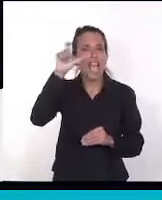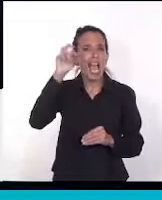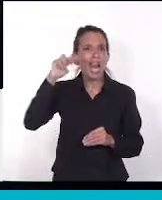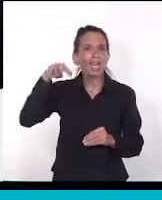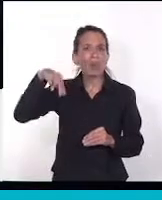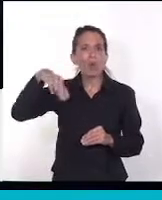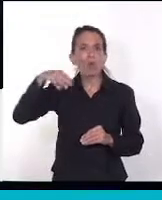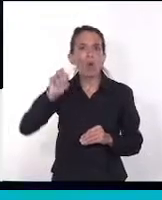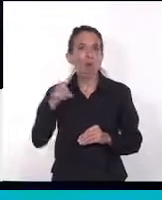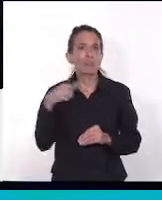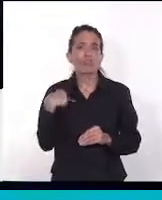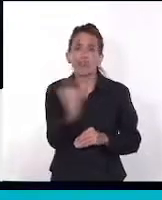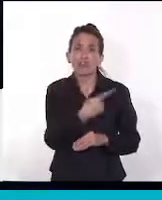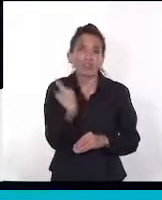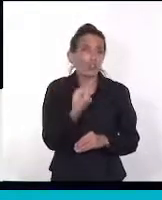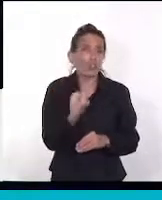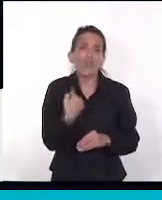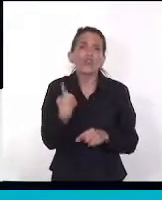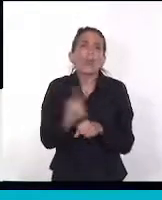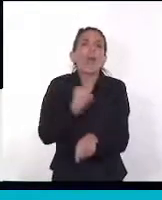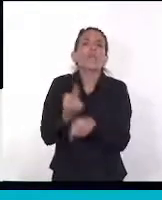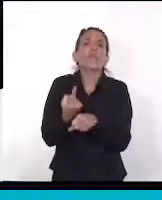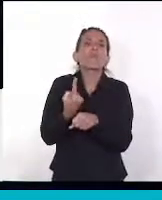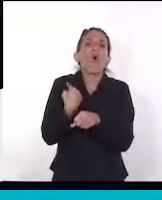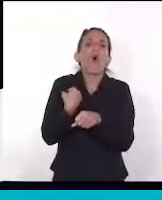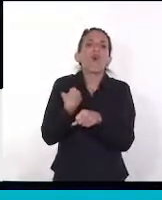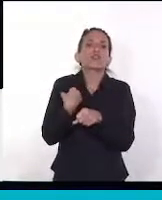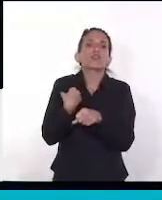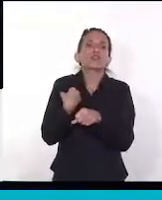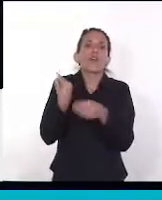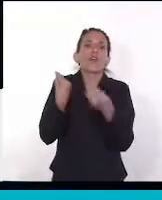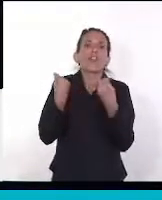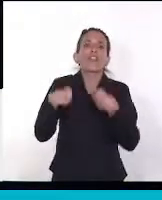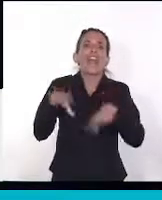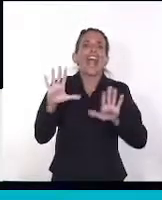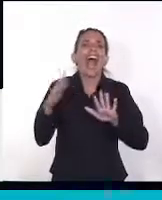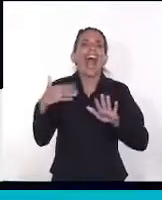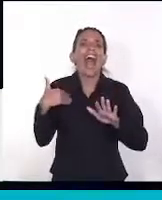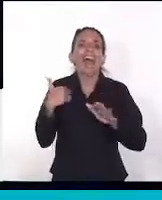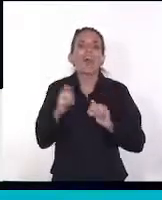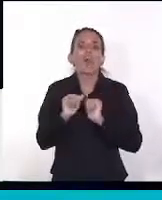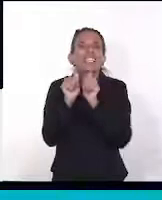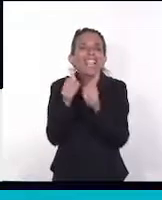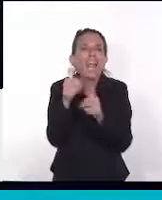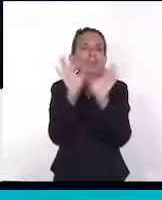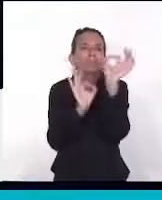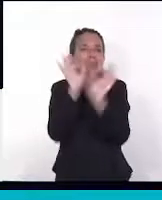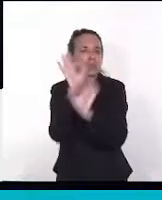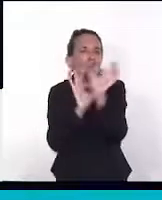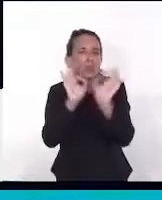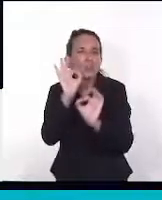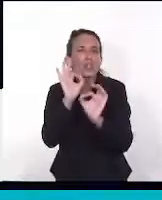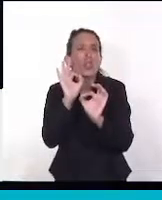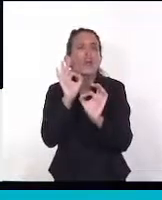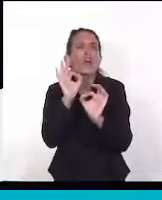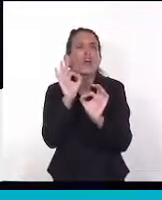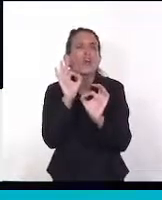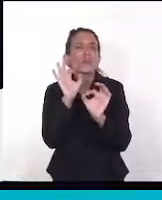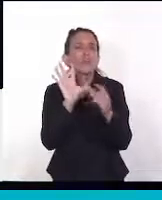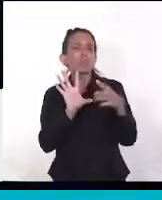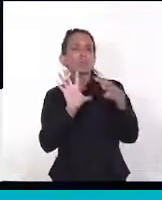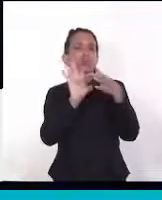nosotros no podemos dejar de acompañar este proyecto de ley, fundamentalmente en relación